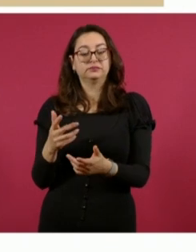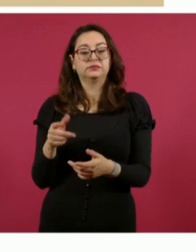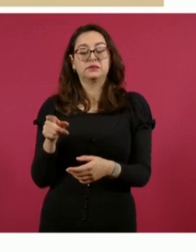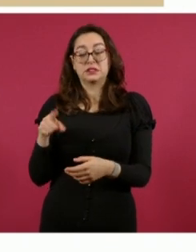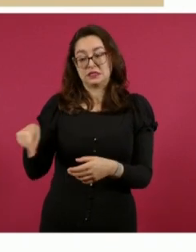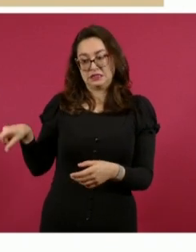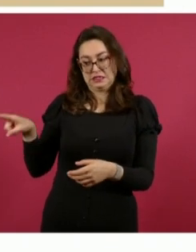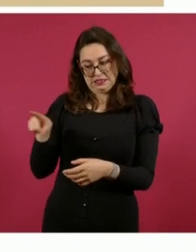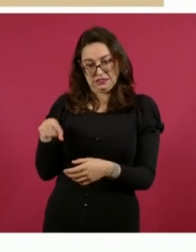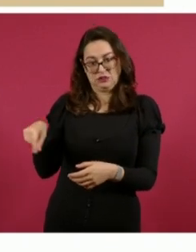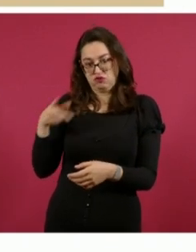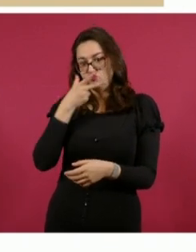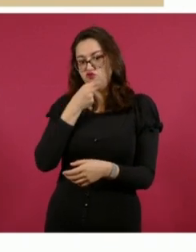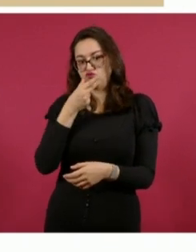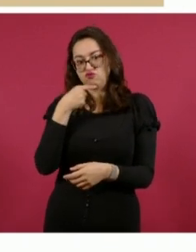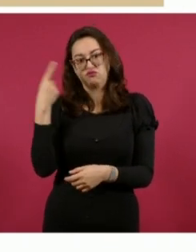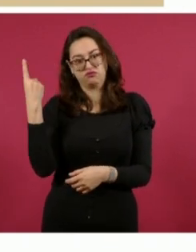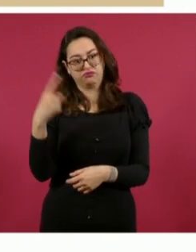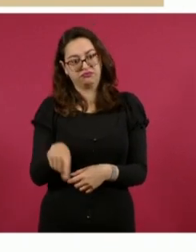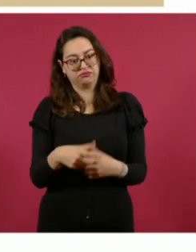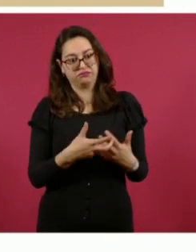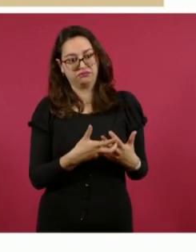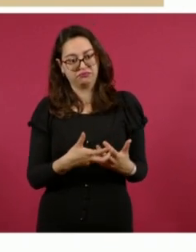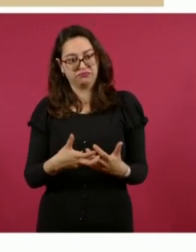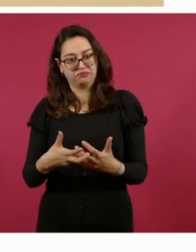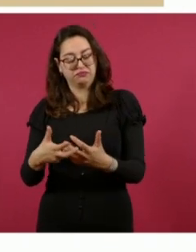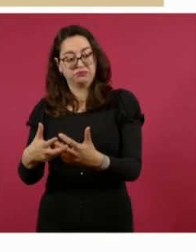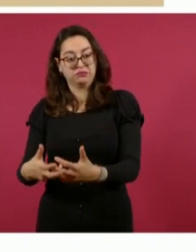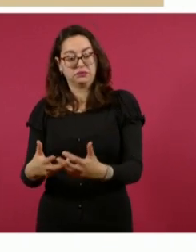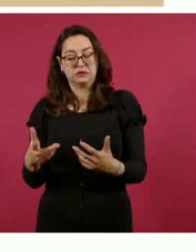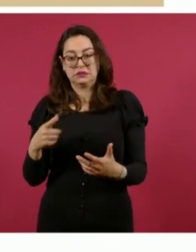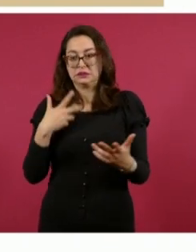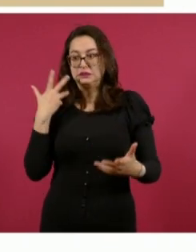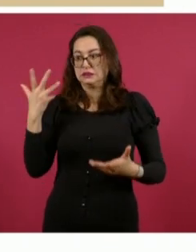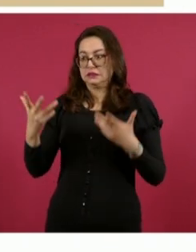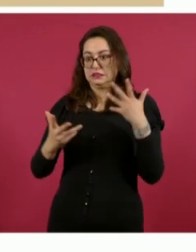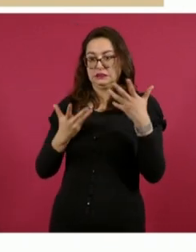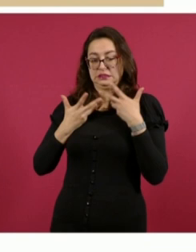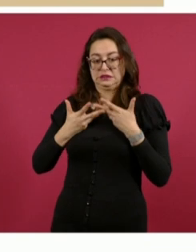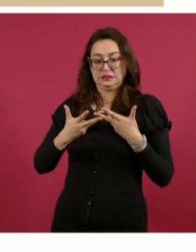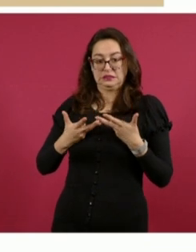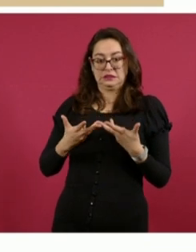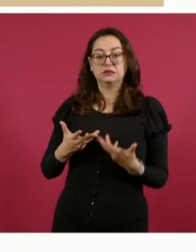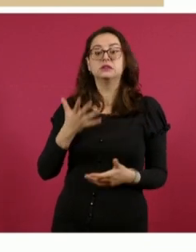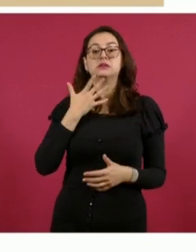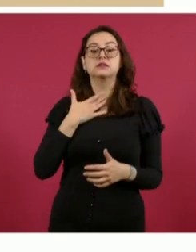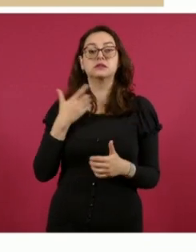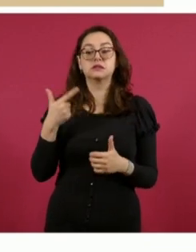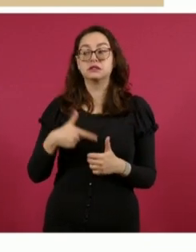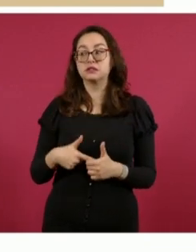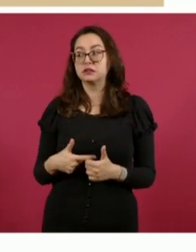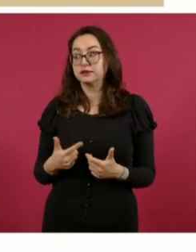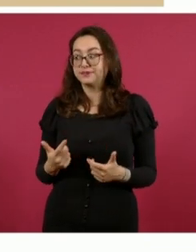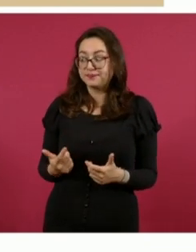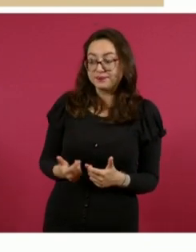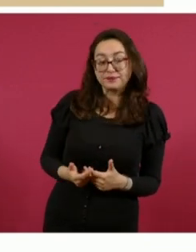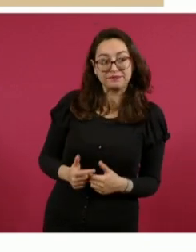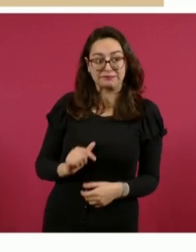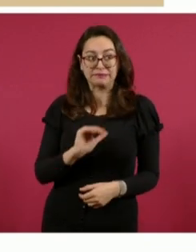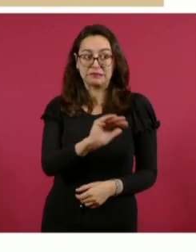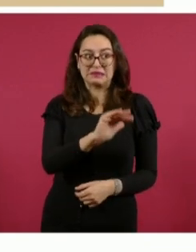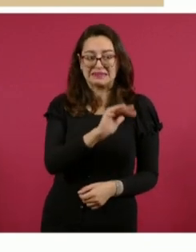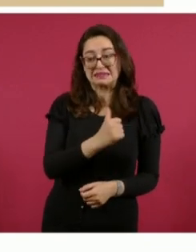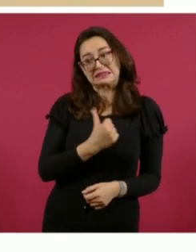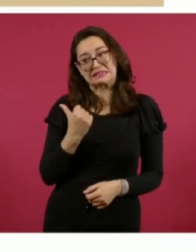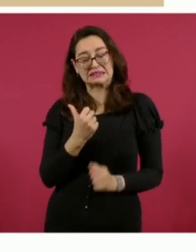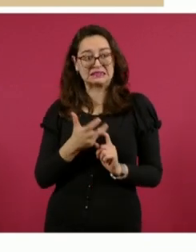las llevaban los hoy vinculados a proceso. Al llegar a la gasolinera, las víctimas pidieron apoyo, ayuda, y arribó la Guardia Nacional y